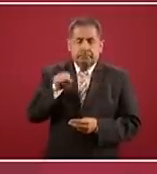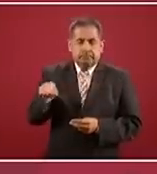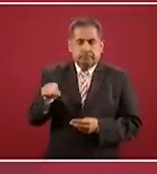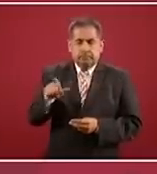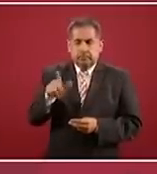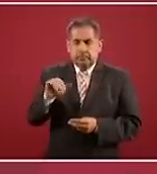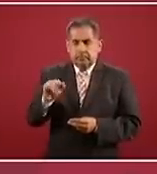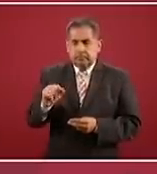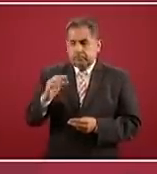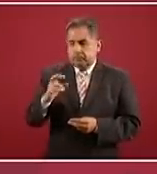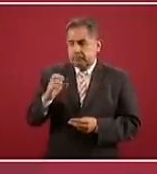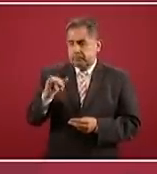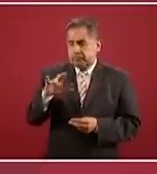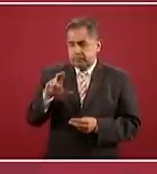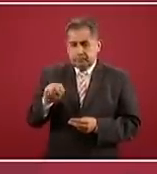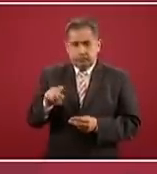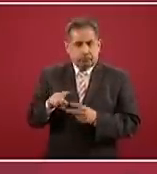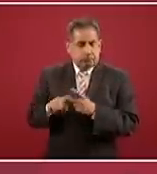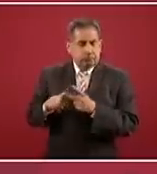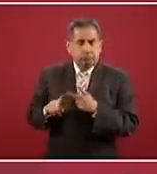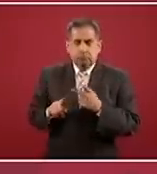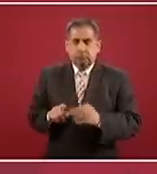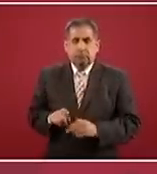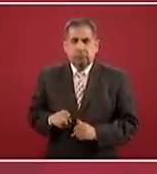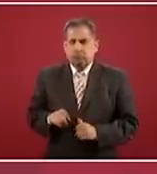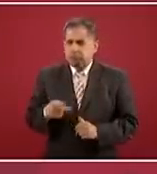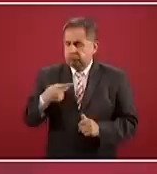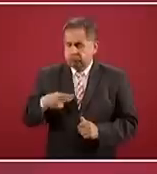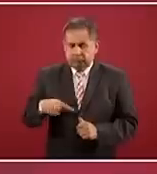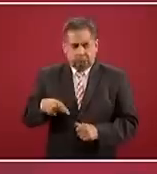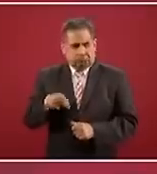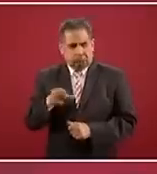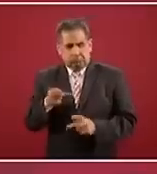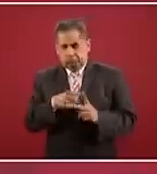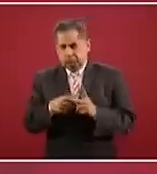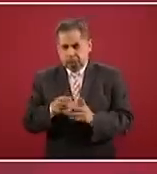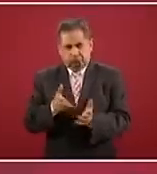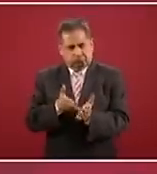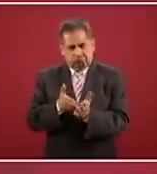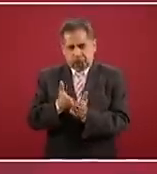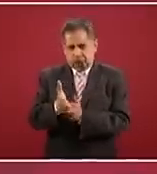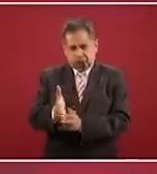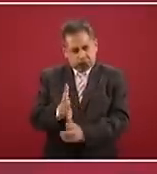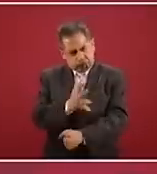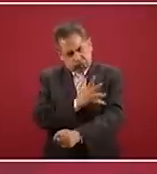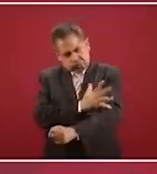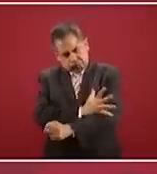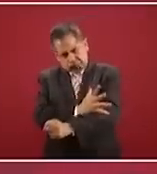Luis Crescencio Sandoval son gentes rectas,